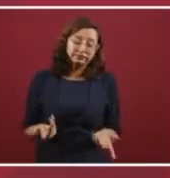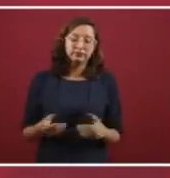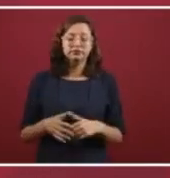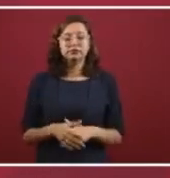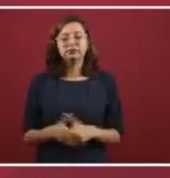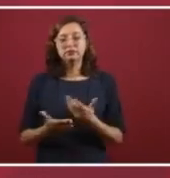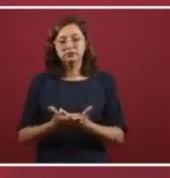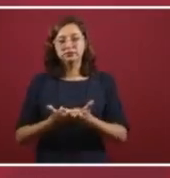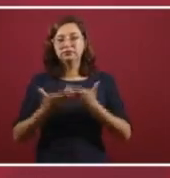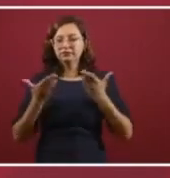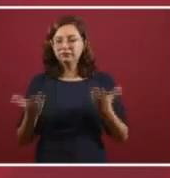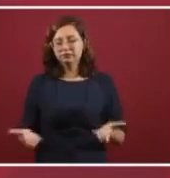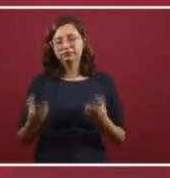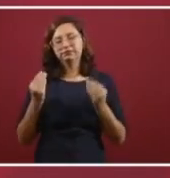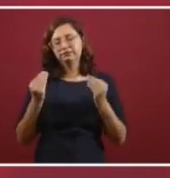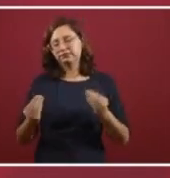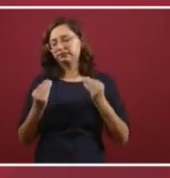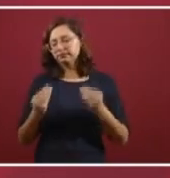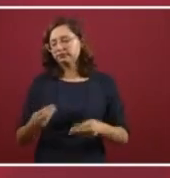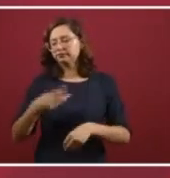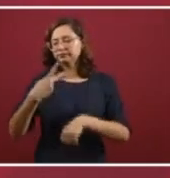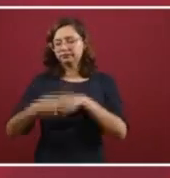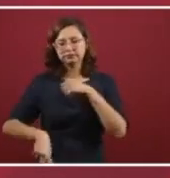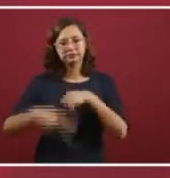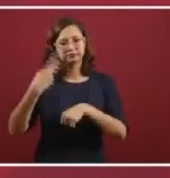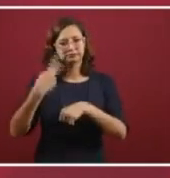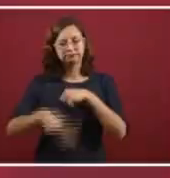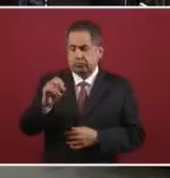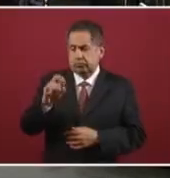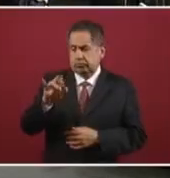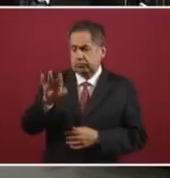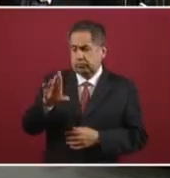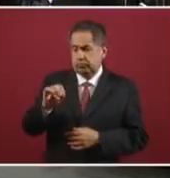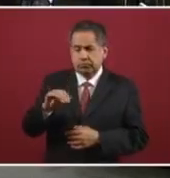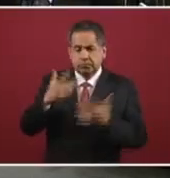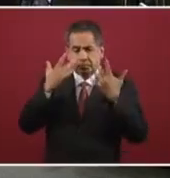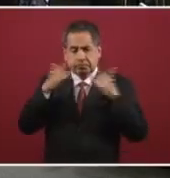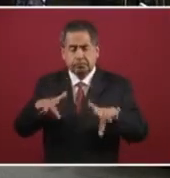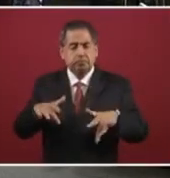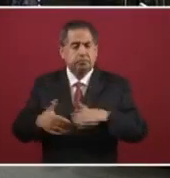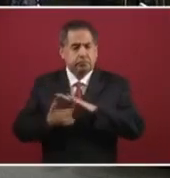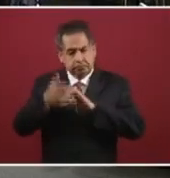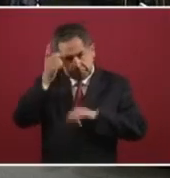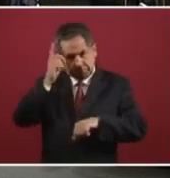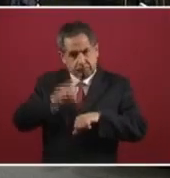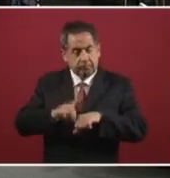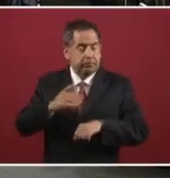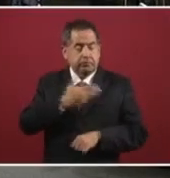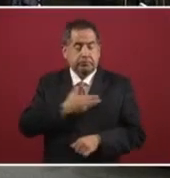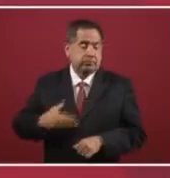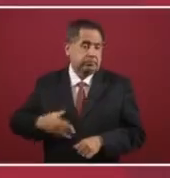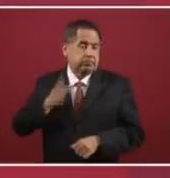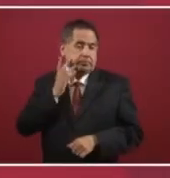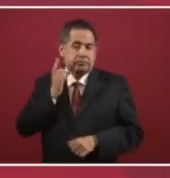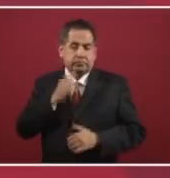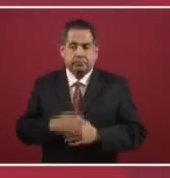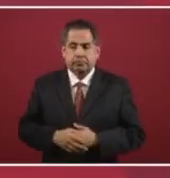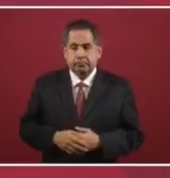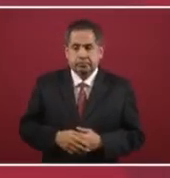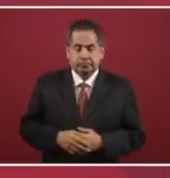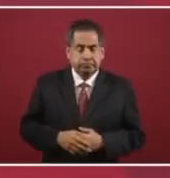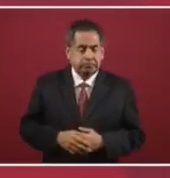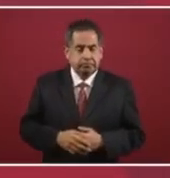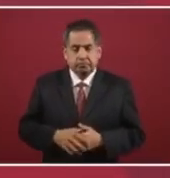perjudicando mucho celebro la solución de la controversia en la cámara de diputados por la presidencia de la mesa directiva con la dimisión voluntaria